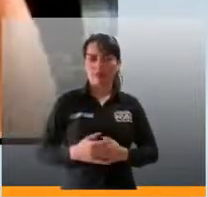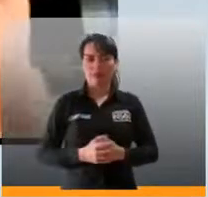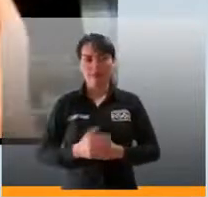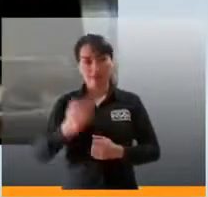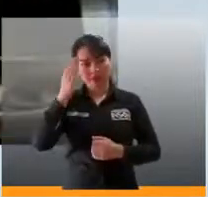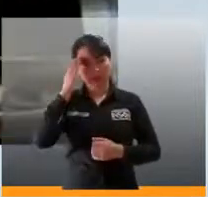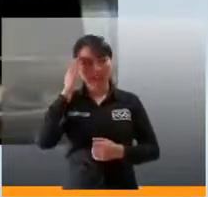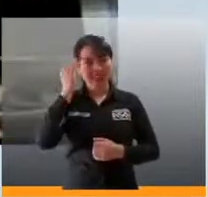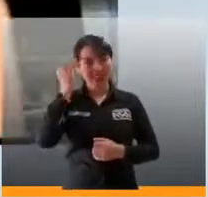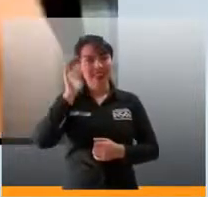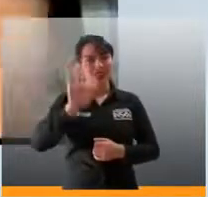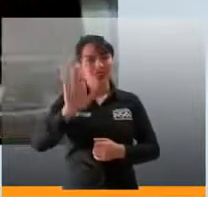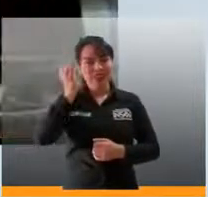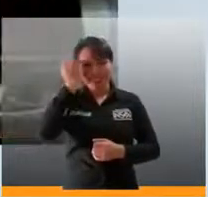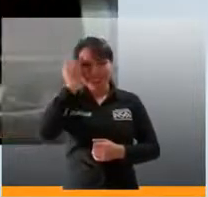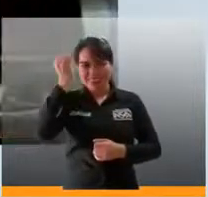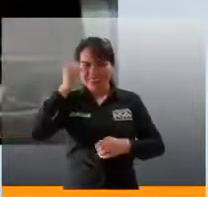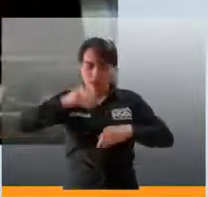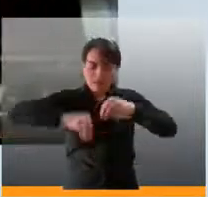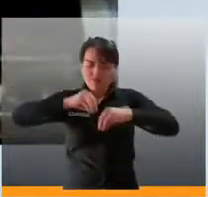inteligencia artificial,